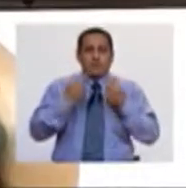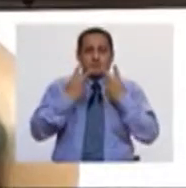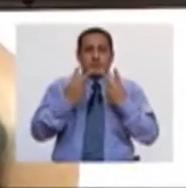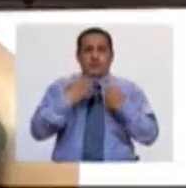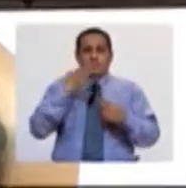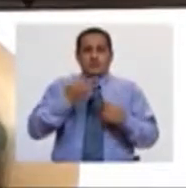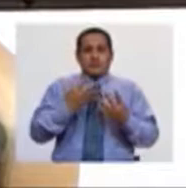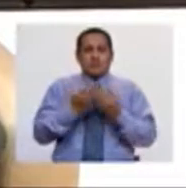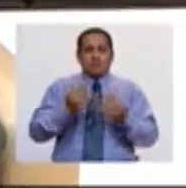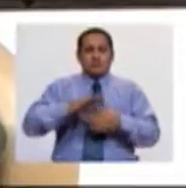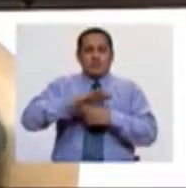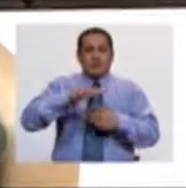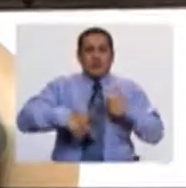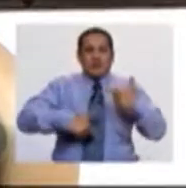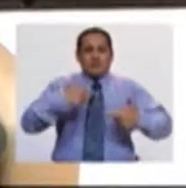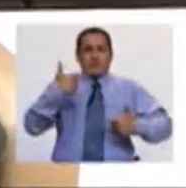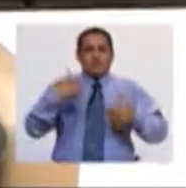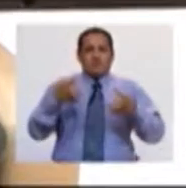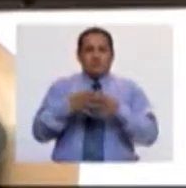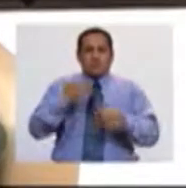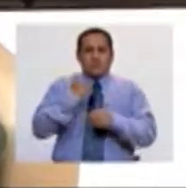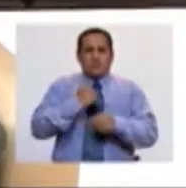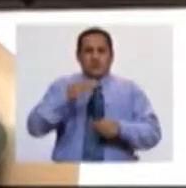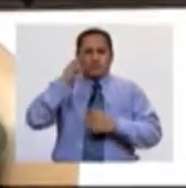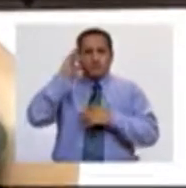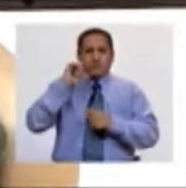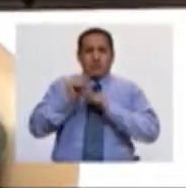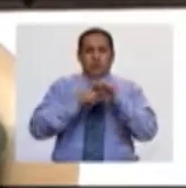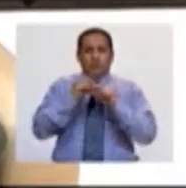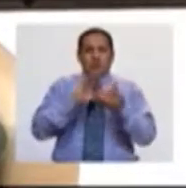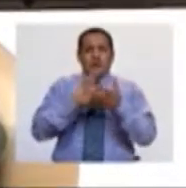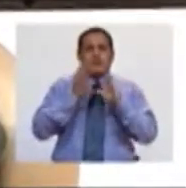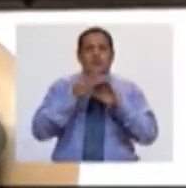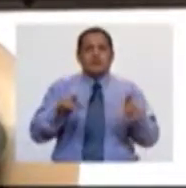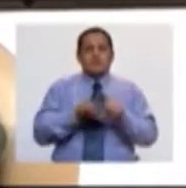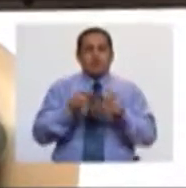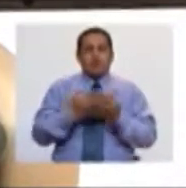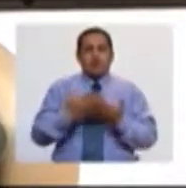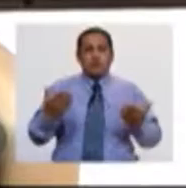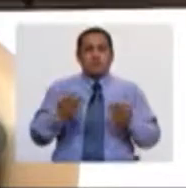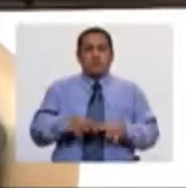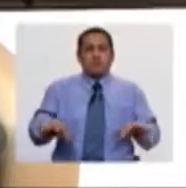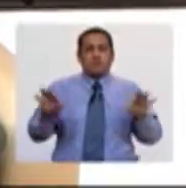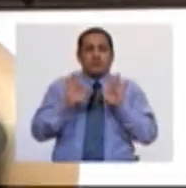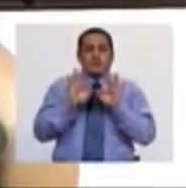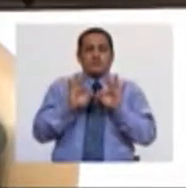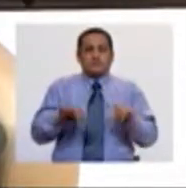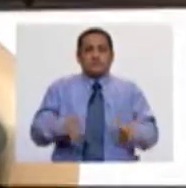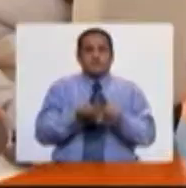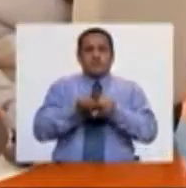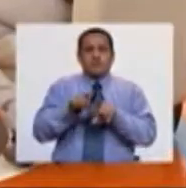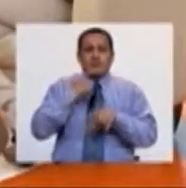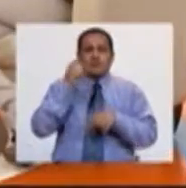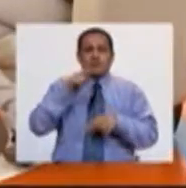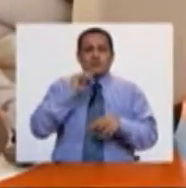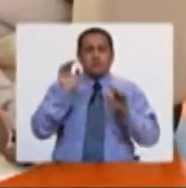Fíjate, las armas, que son los equipos con los que trabaja el ejército, han evolucionado también. Hoy día son equipos muy sofisticados